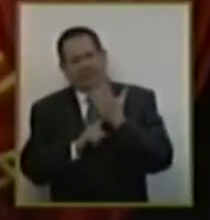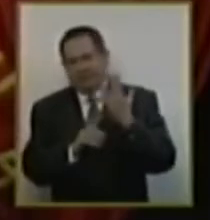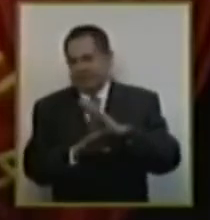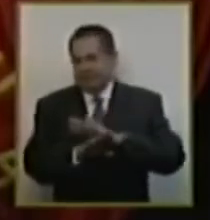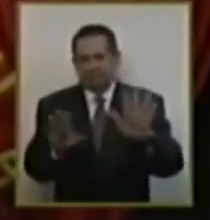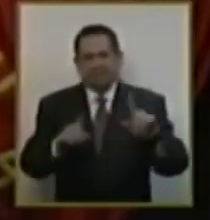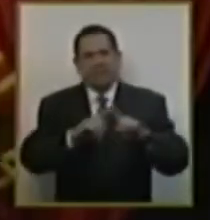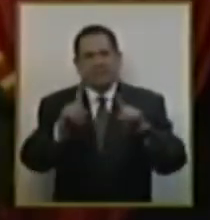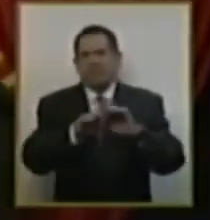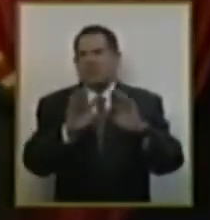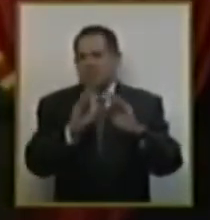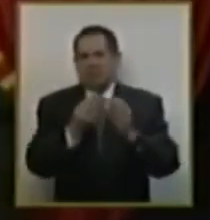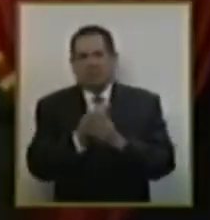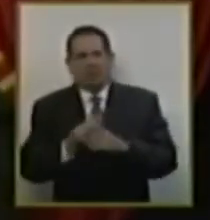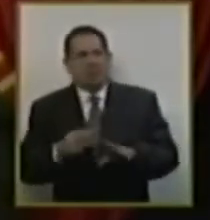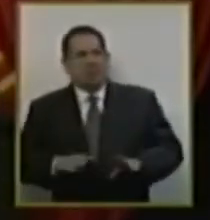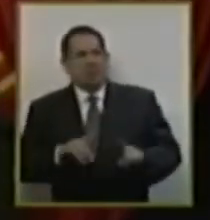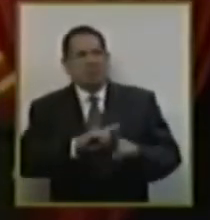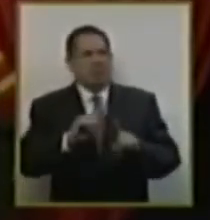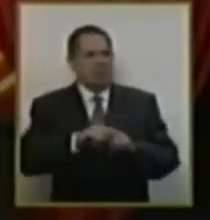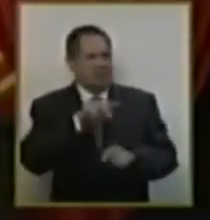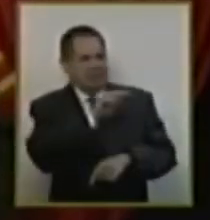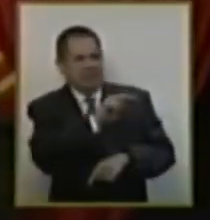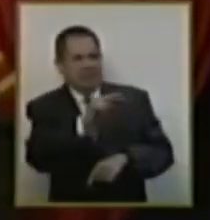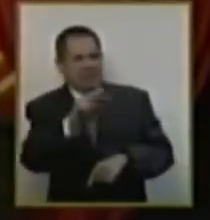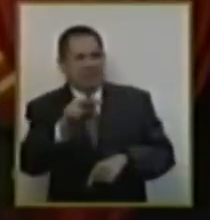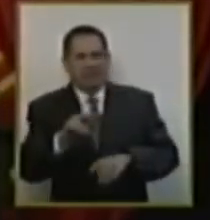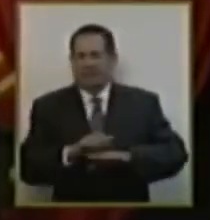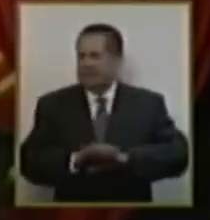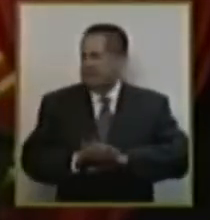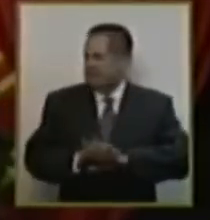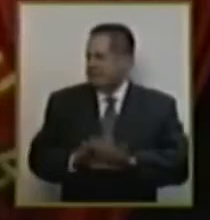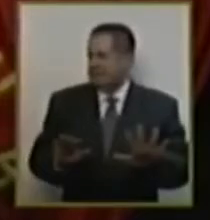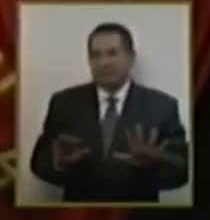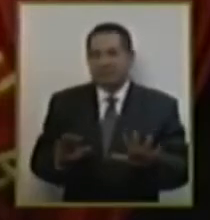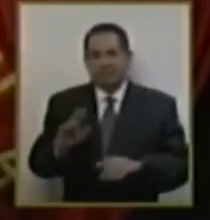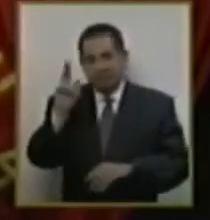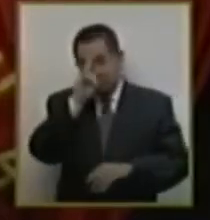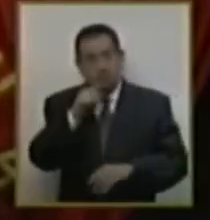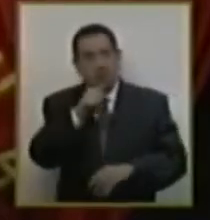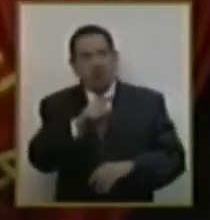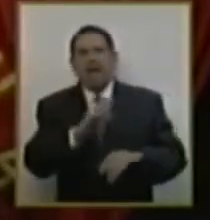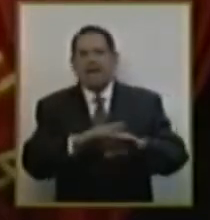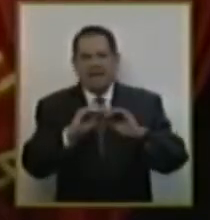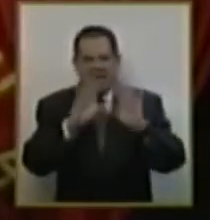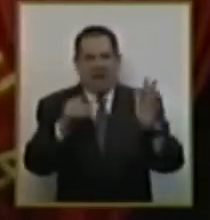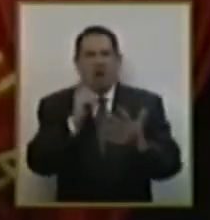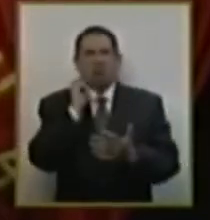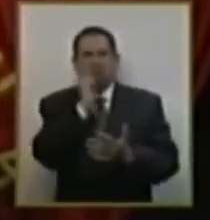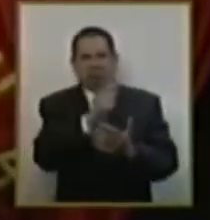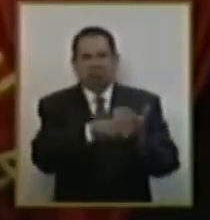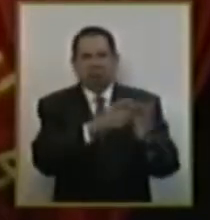diversos ámbitos y de intensidades, pero con claros elementos en